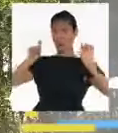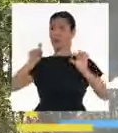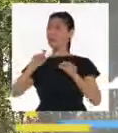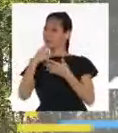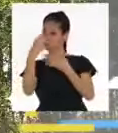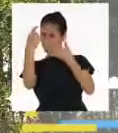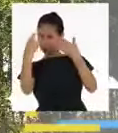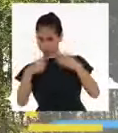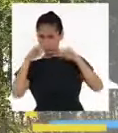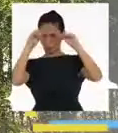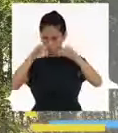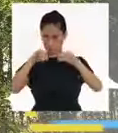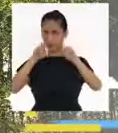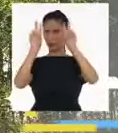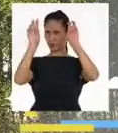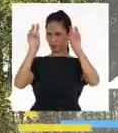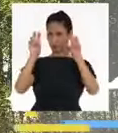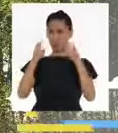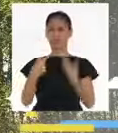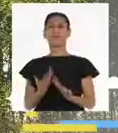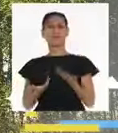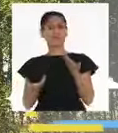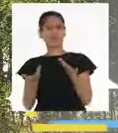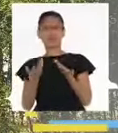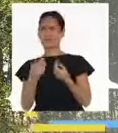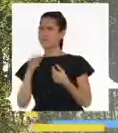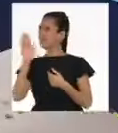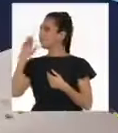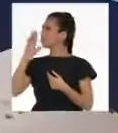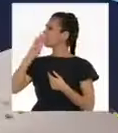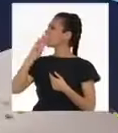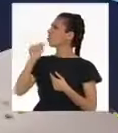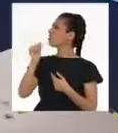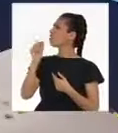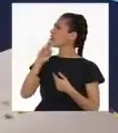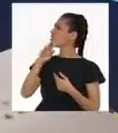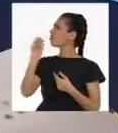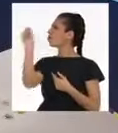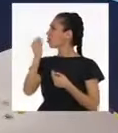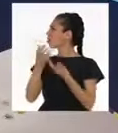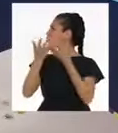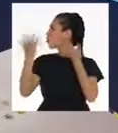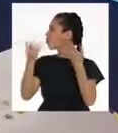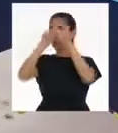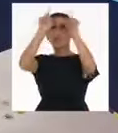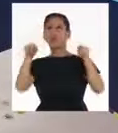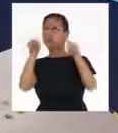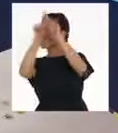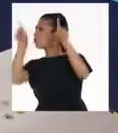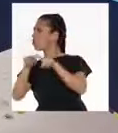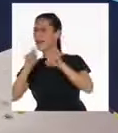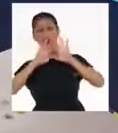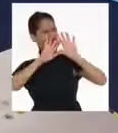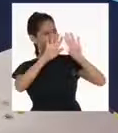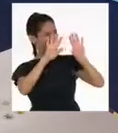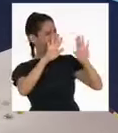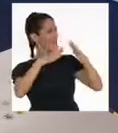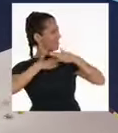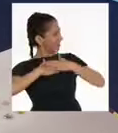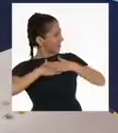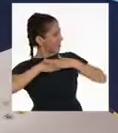nuestra cuadrícula. ¿Y dónde están las barras? Calma, calma, Valentín. Héctor Gallo